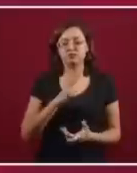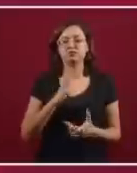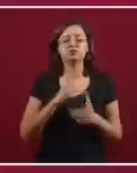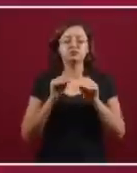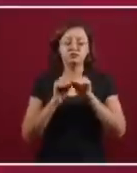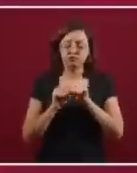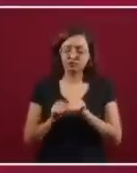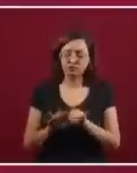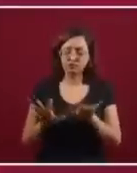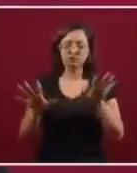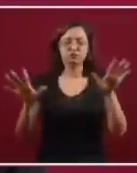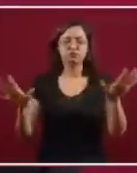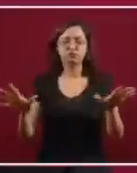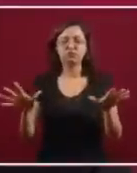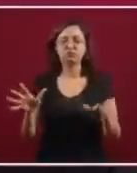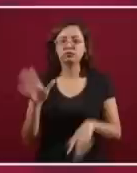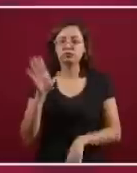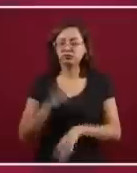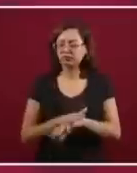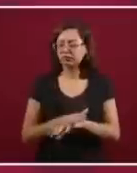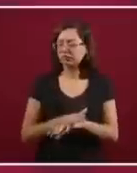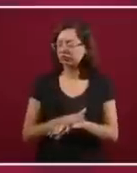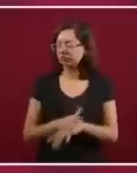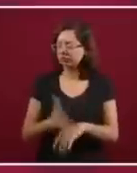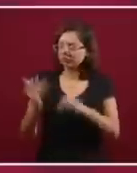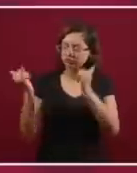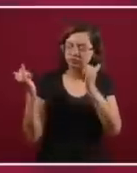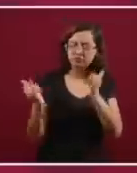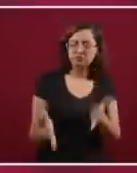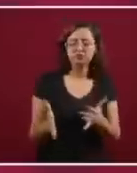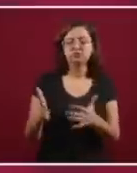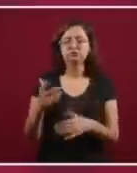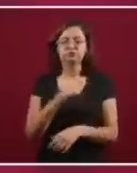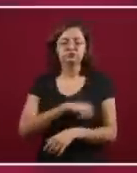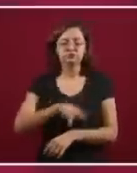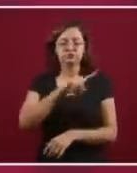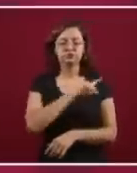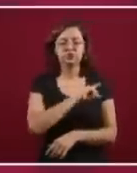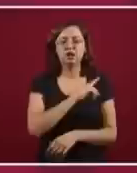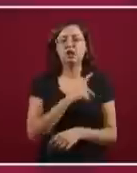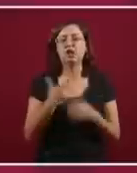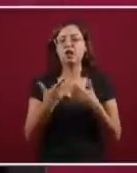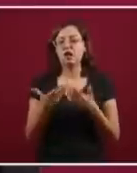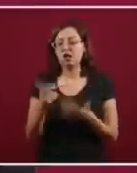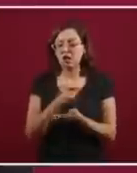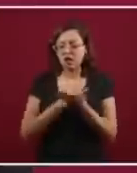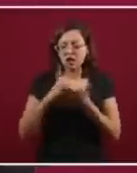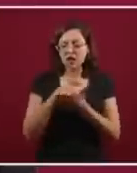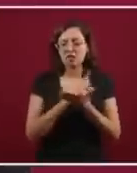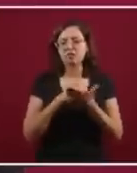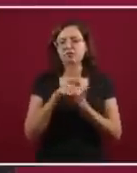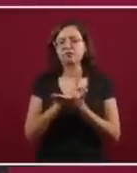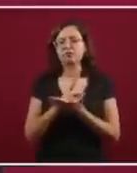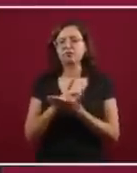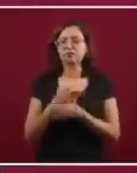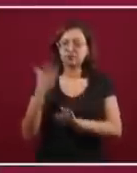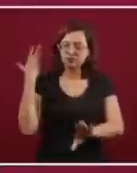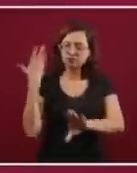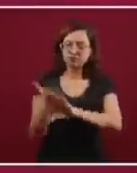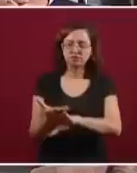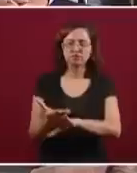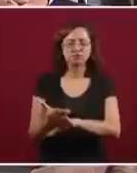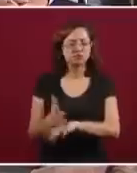carga del problema de salud pública y de salud social que representan las adicciones afecta